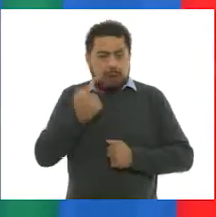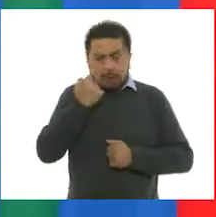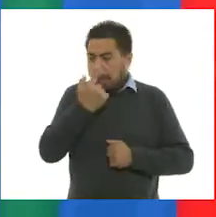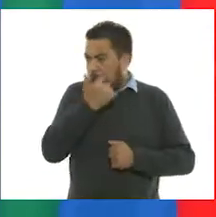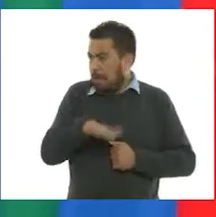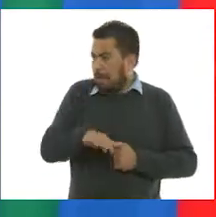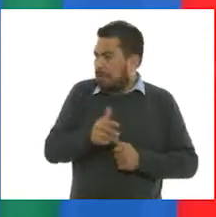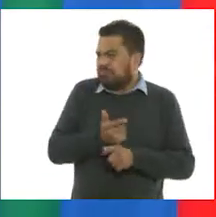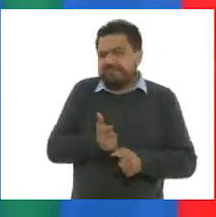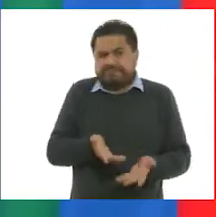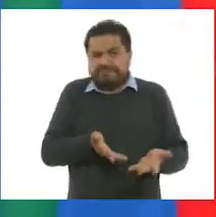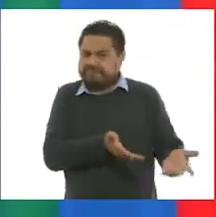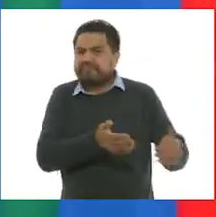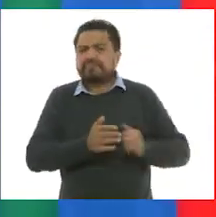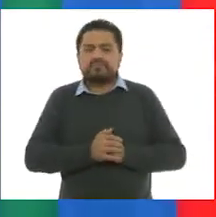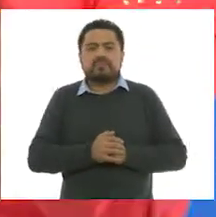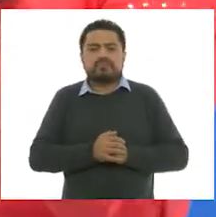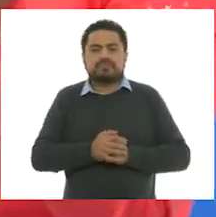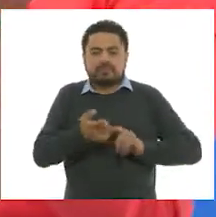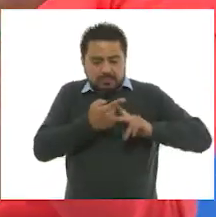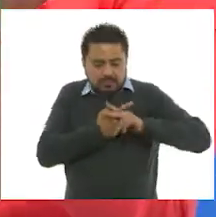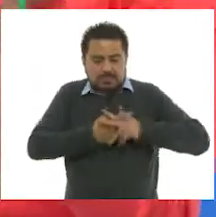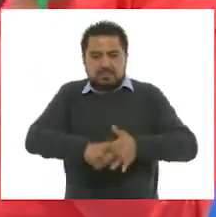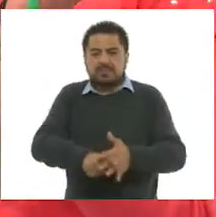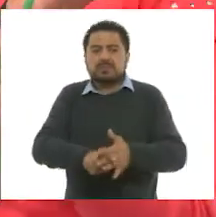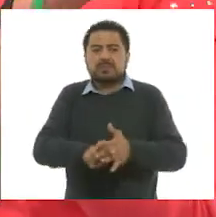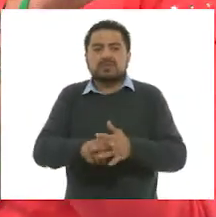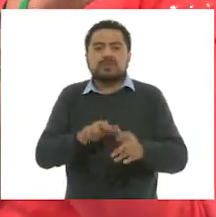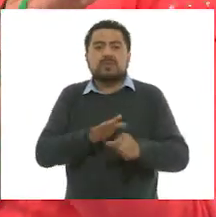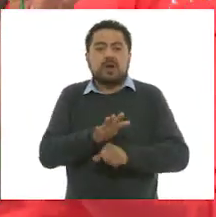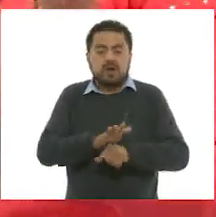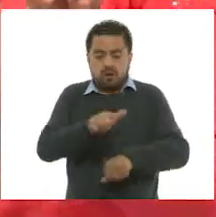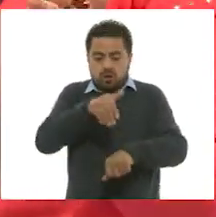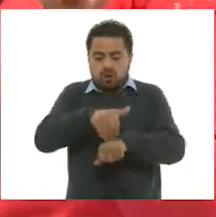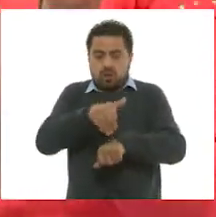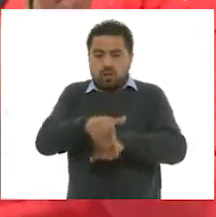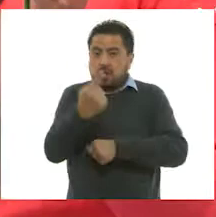gustes. Ok. Y empezaremos por marcar el número 1,